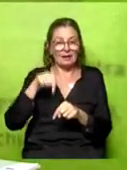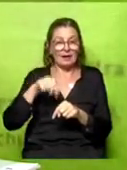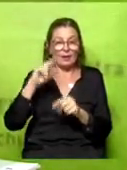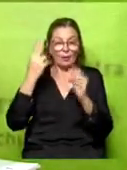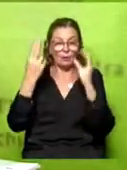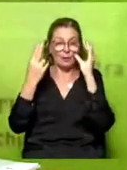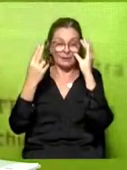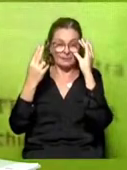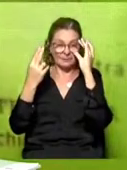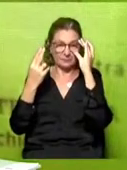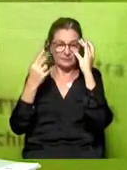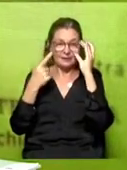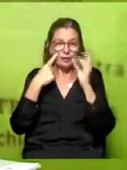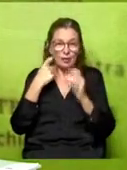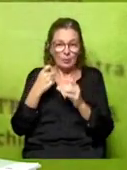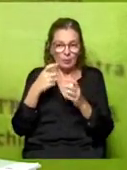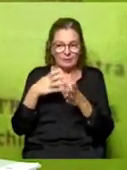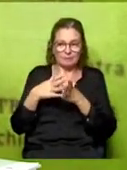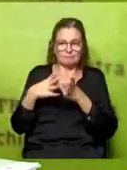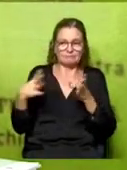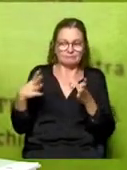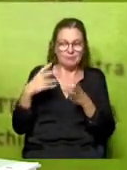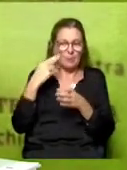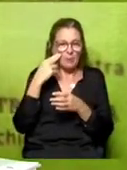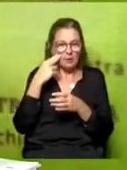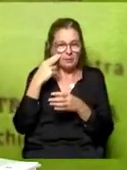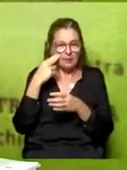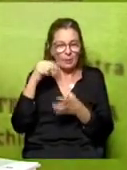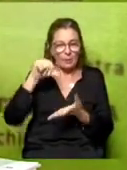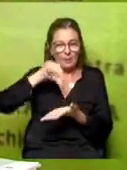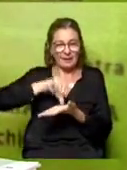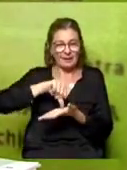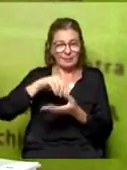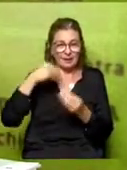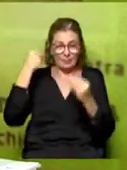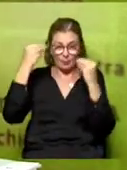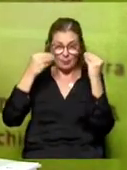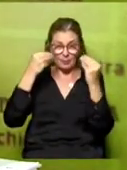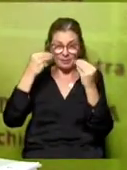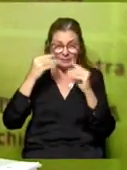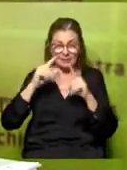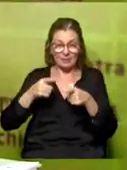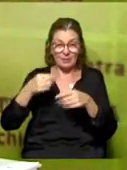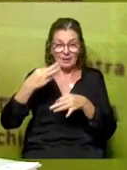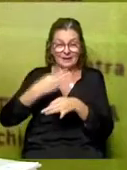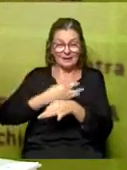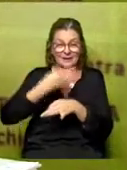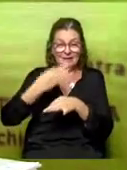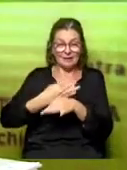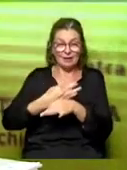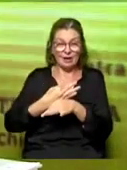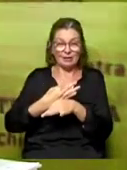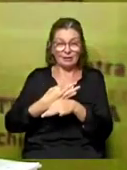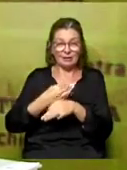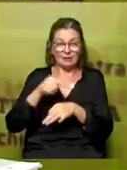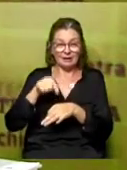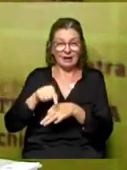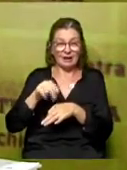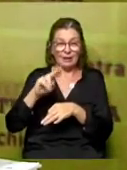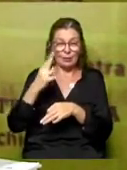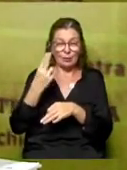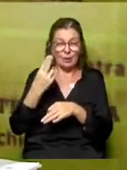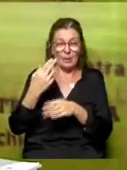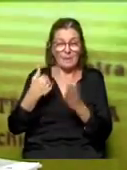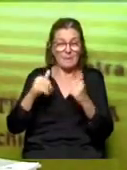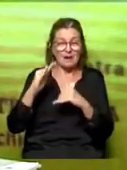que dimensionemos esa gravedad que tenemos, un país que más que preocuparse, y eso también nos lo han enseñado los demógrafos en este país, que más de